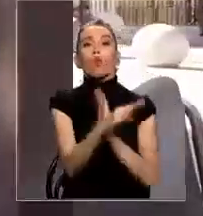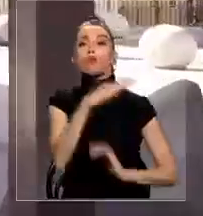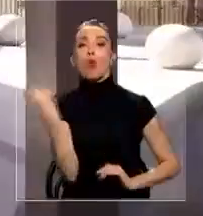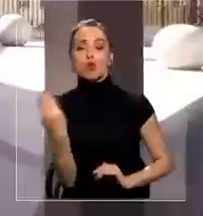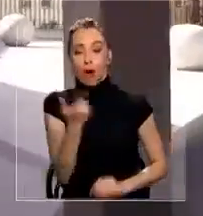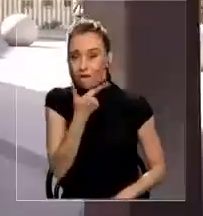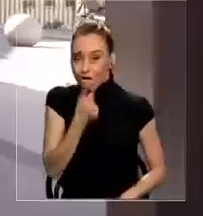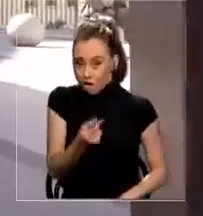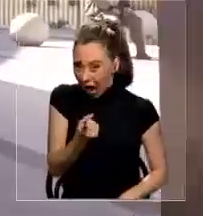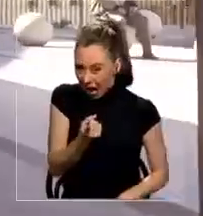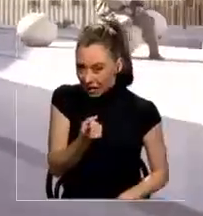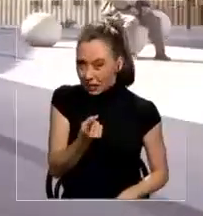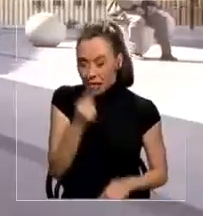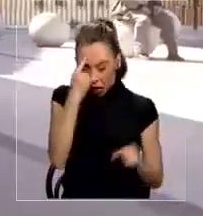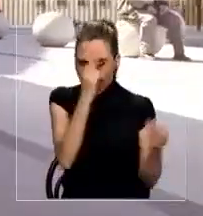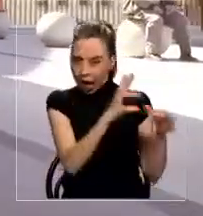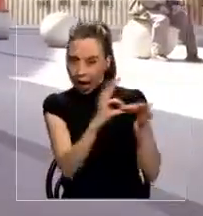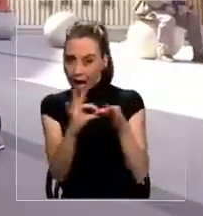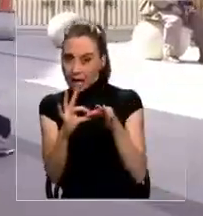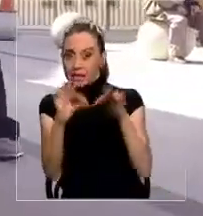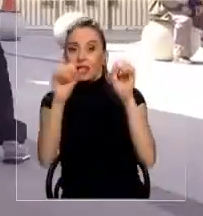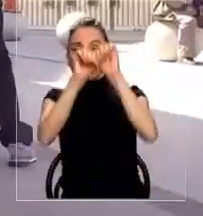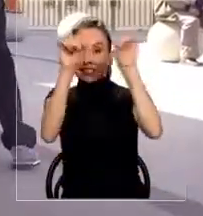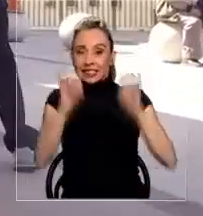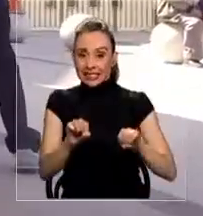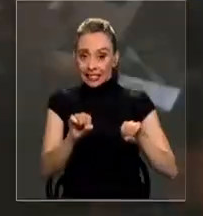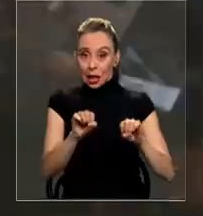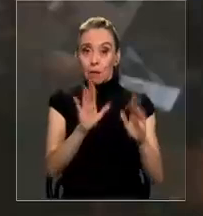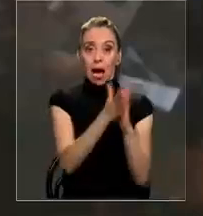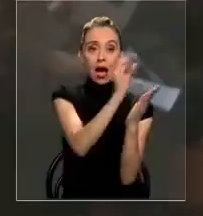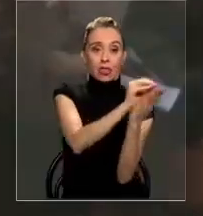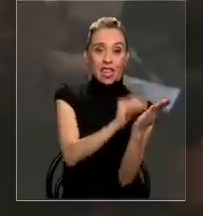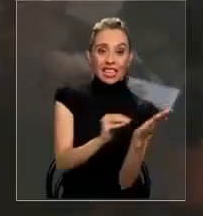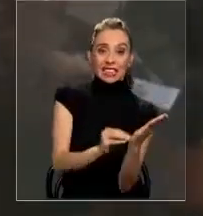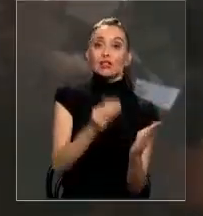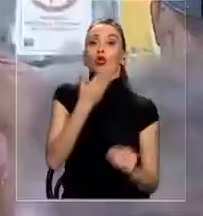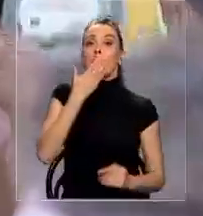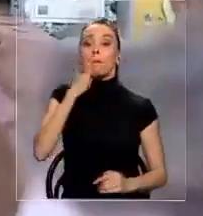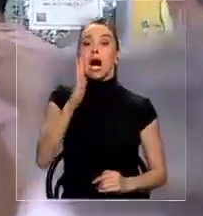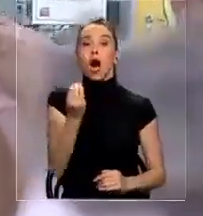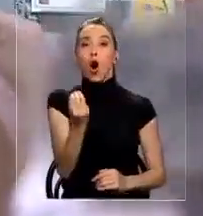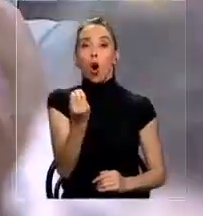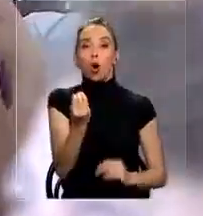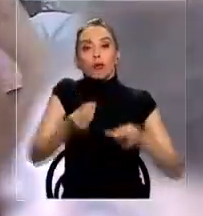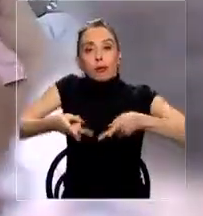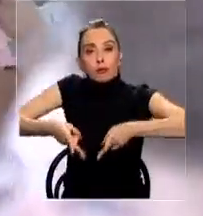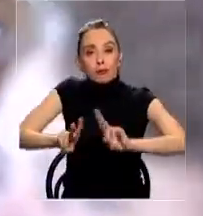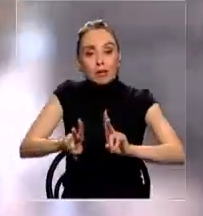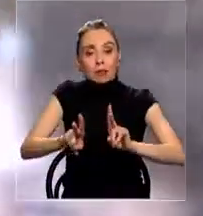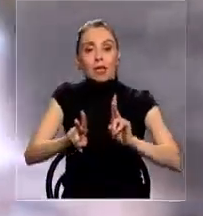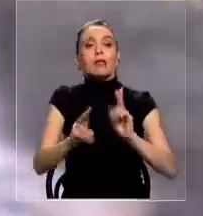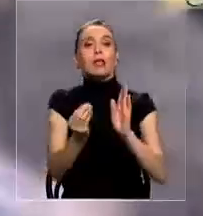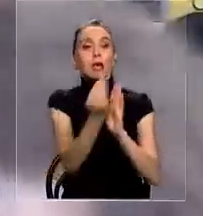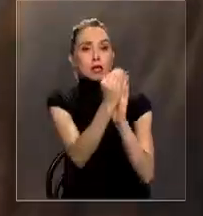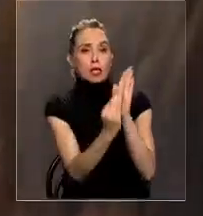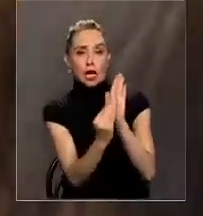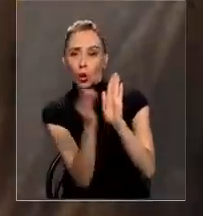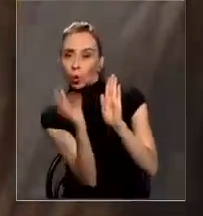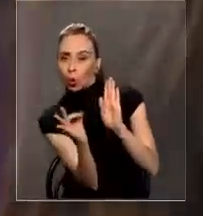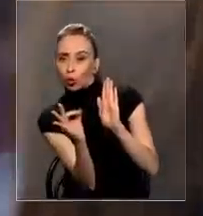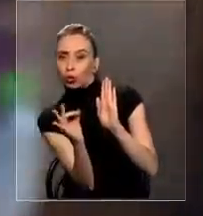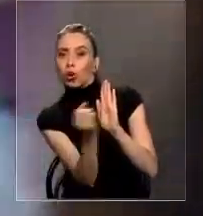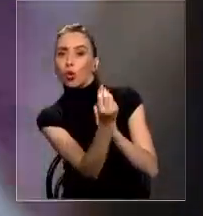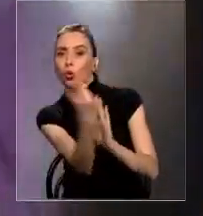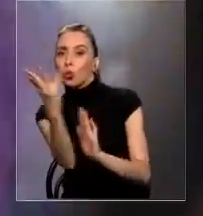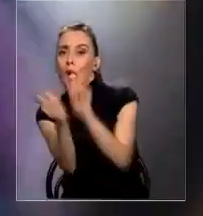es fácil. Según esta lógica, el sistema ahora opera de manera más eficiente, pues permite contar con mayor exactitud a